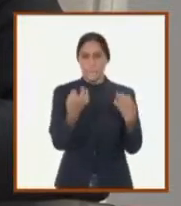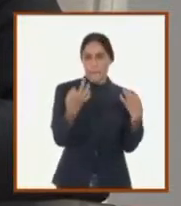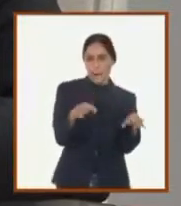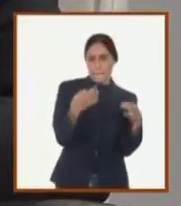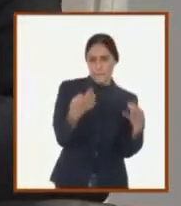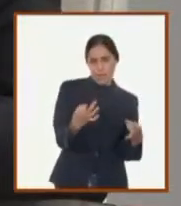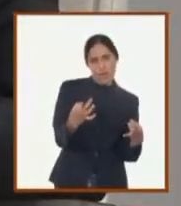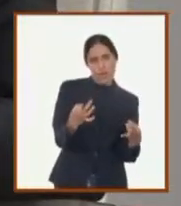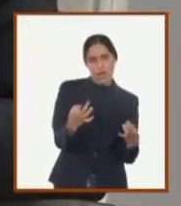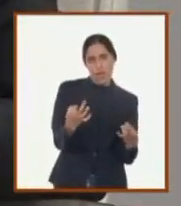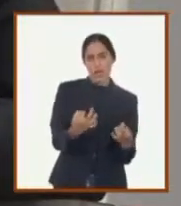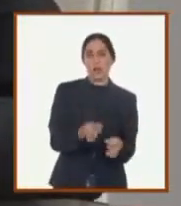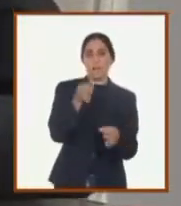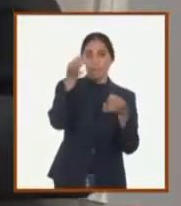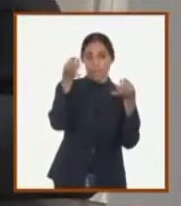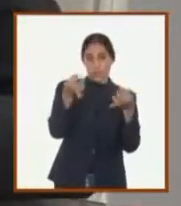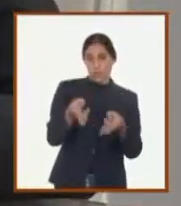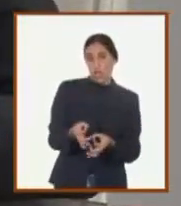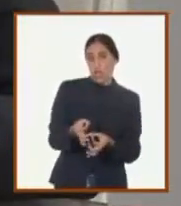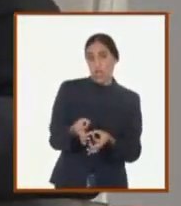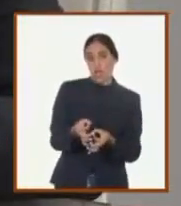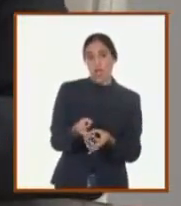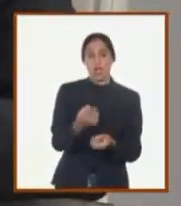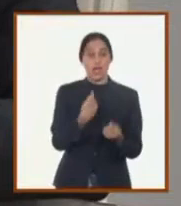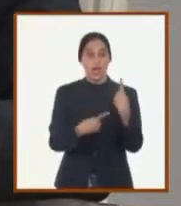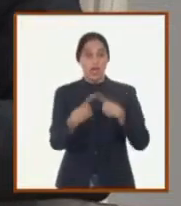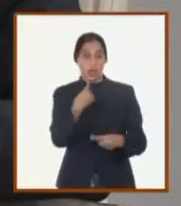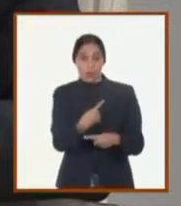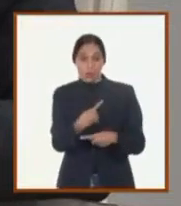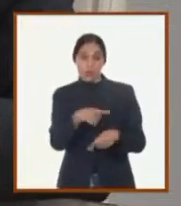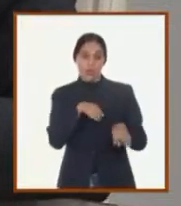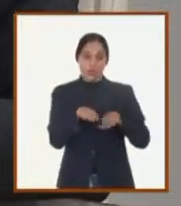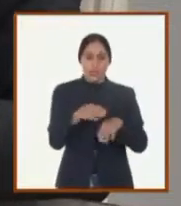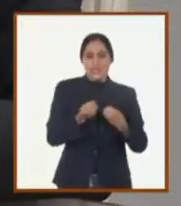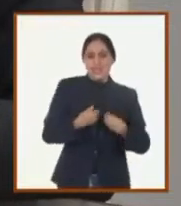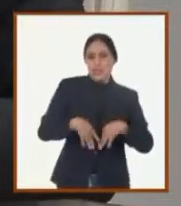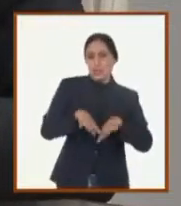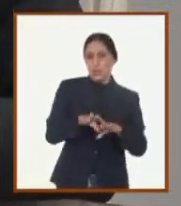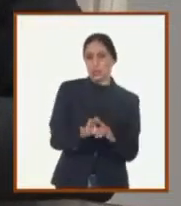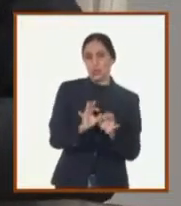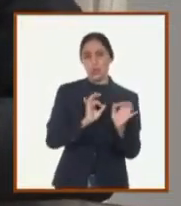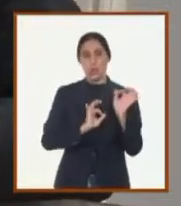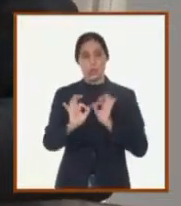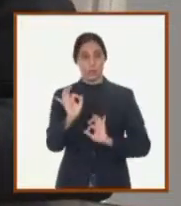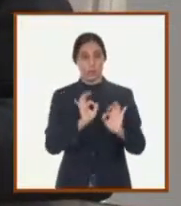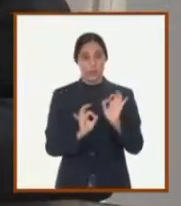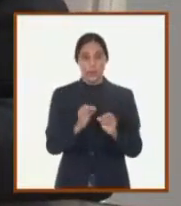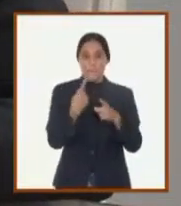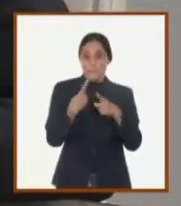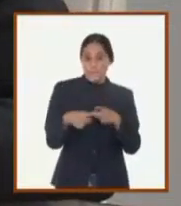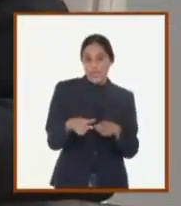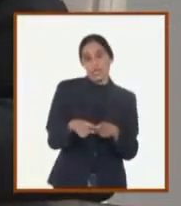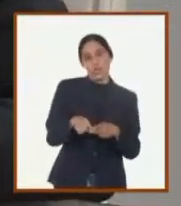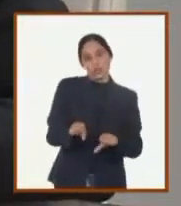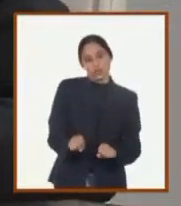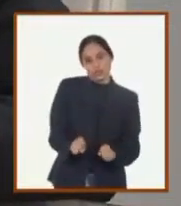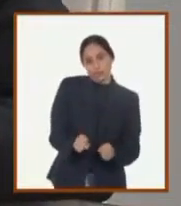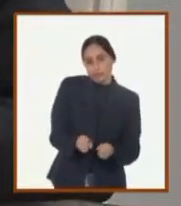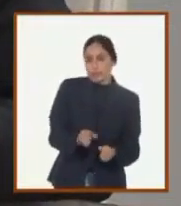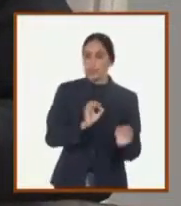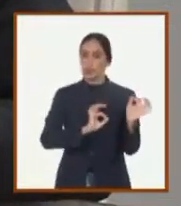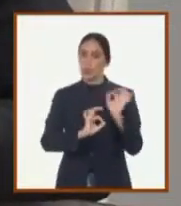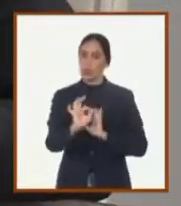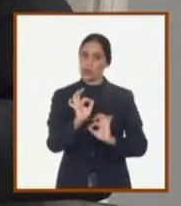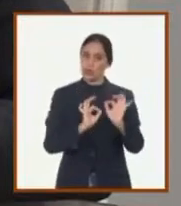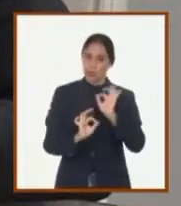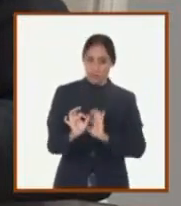conserva en el tiempo si usted logra las condiciones ideales de conservación pero a su vez se manipula lo menos posible hay